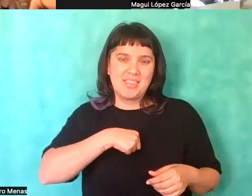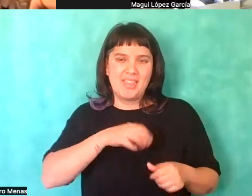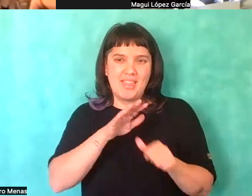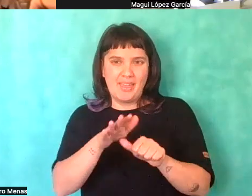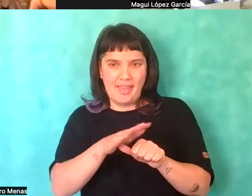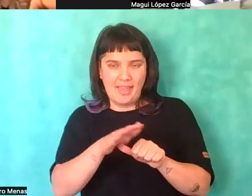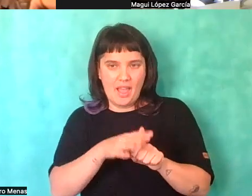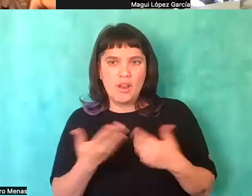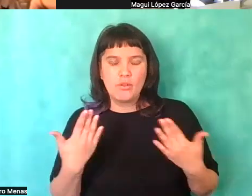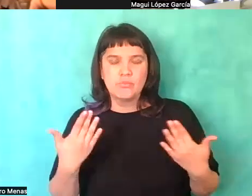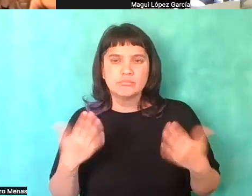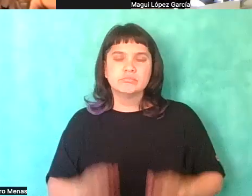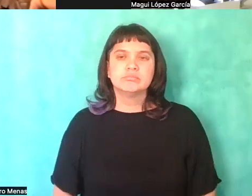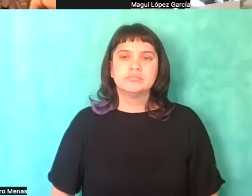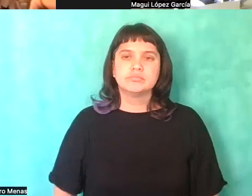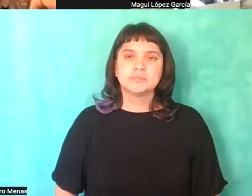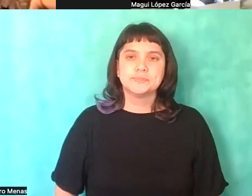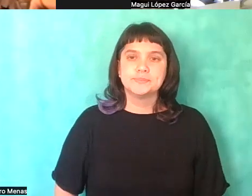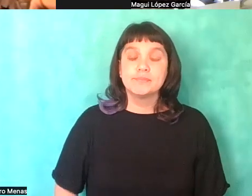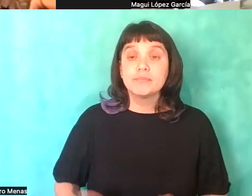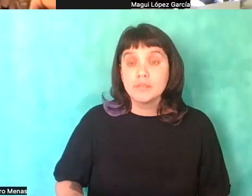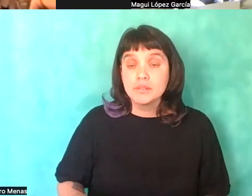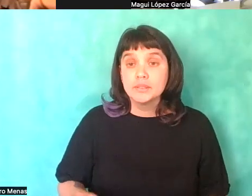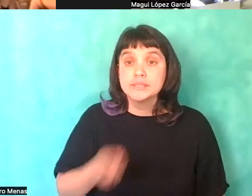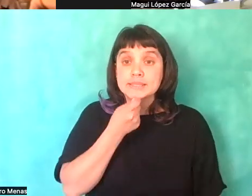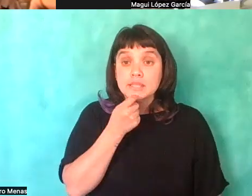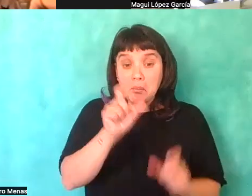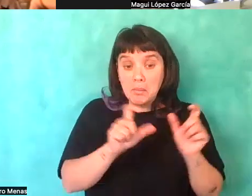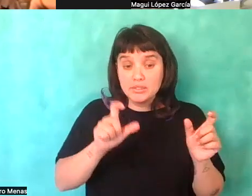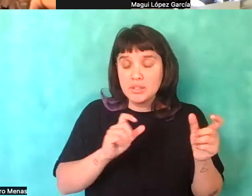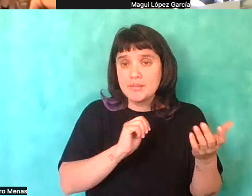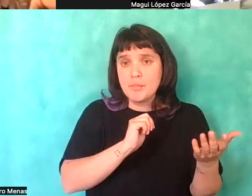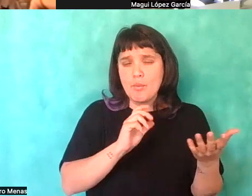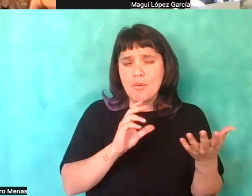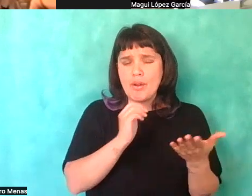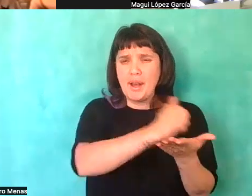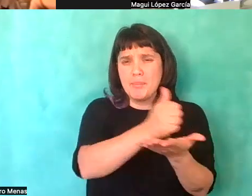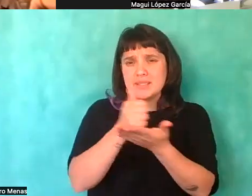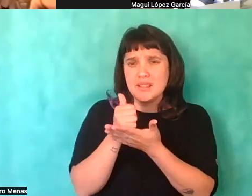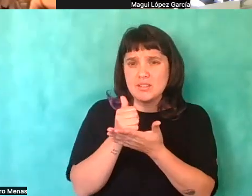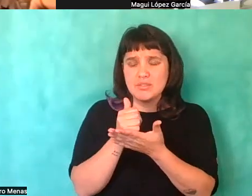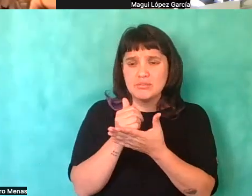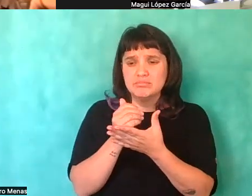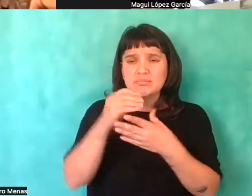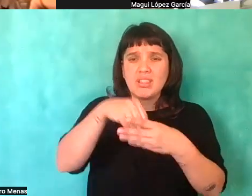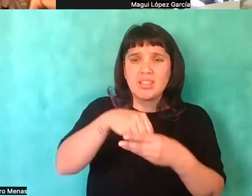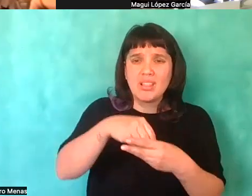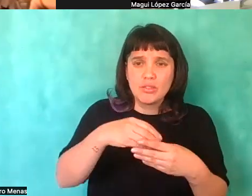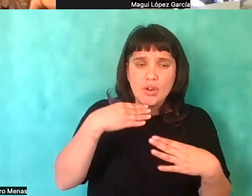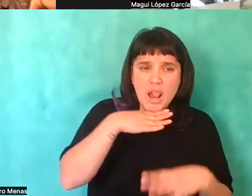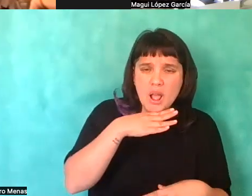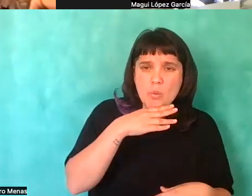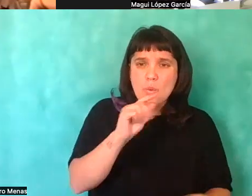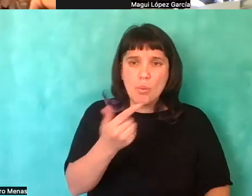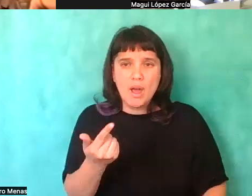todo el mundo. Y bueno, y si hay personas que no se ven representadas en la lengua, que se ven, digamos, que hay situaciones en las que, bueno, no se